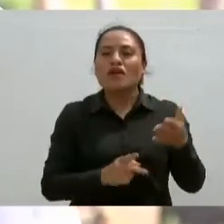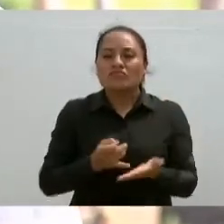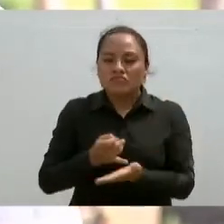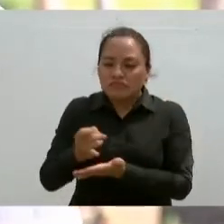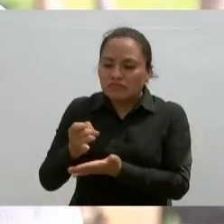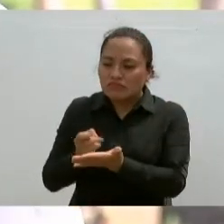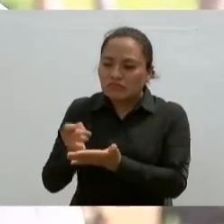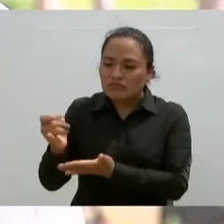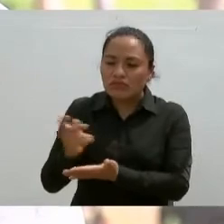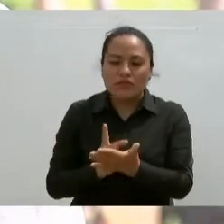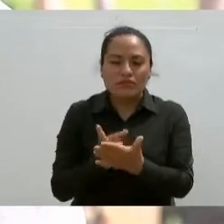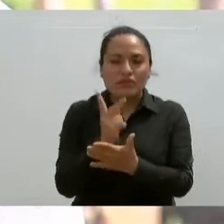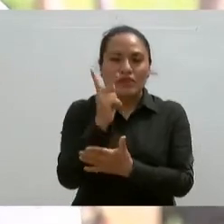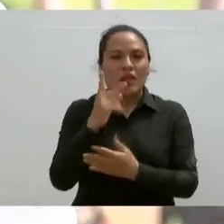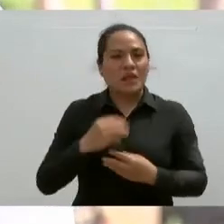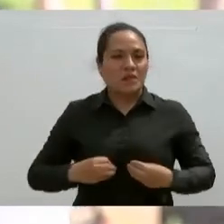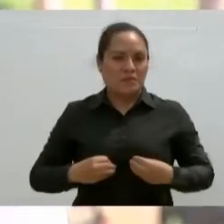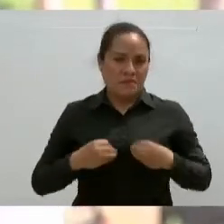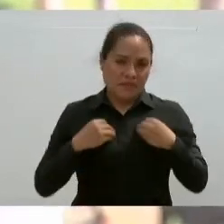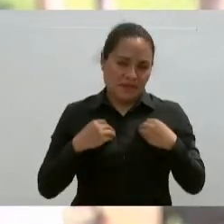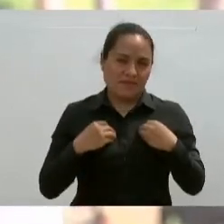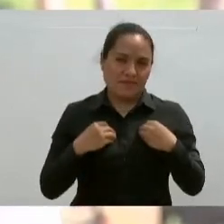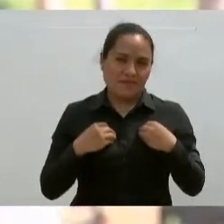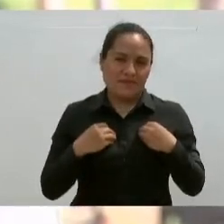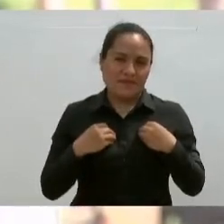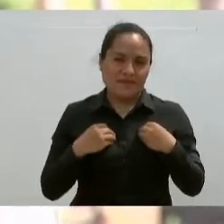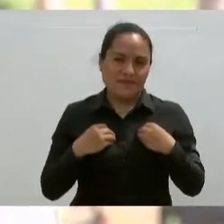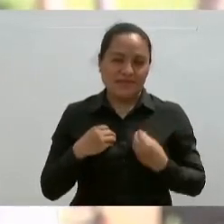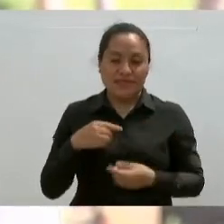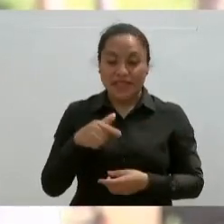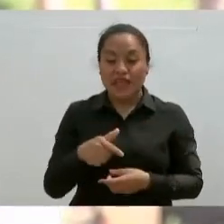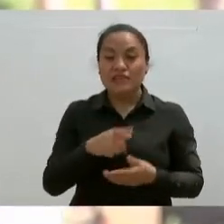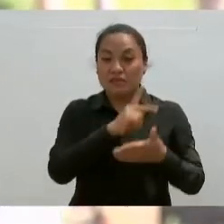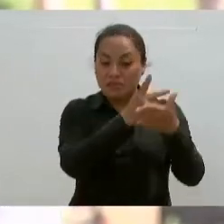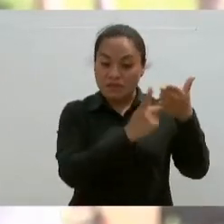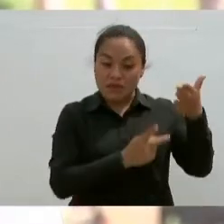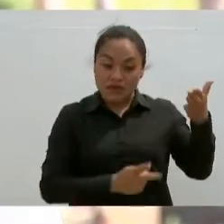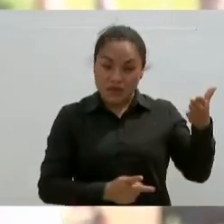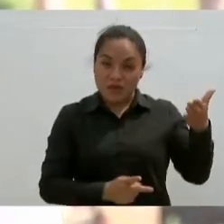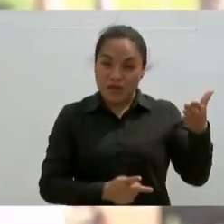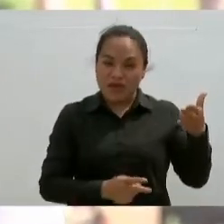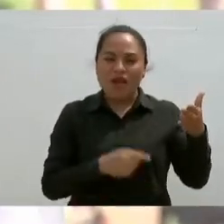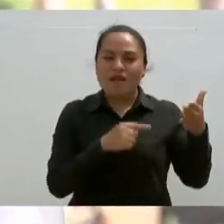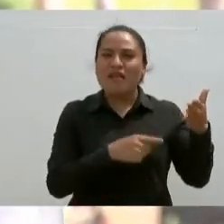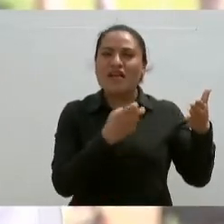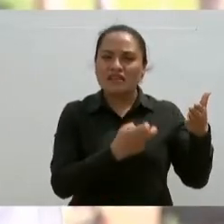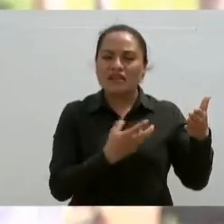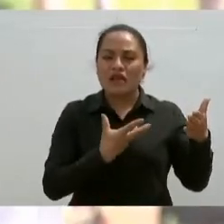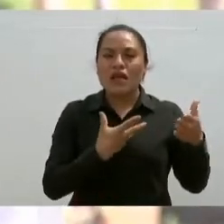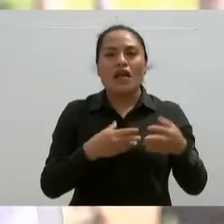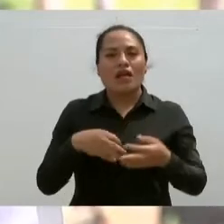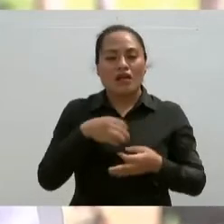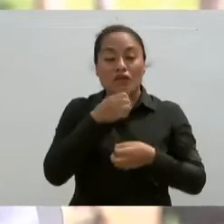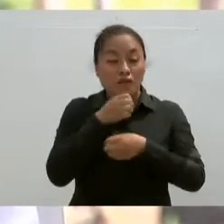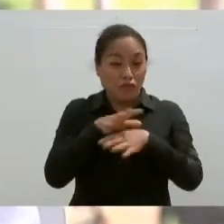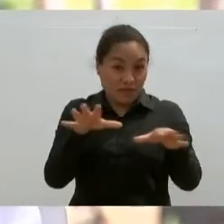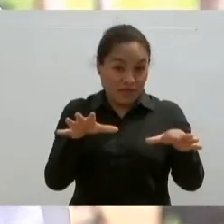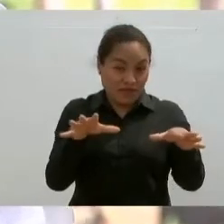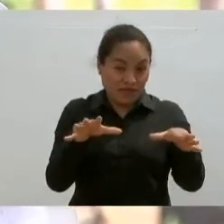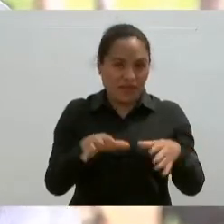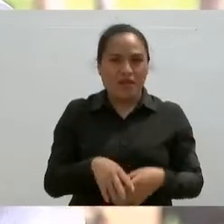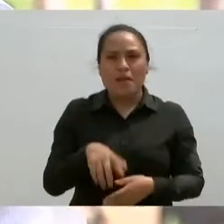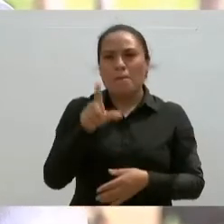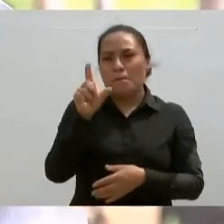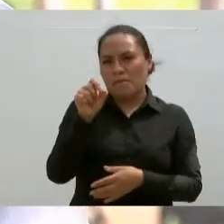Vida. Y así, este programa se aplica, como se ha informado,